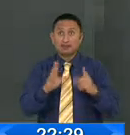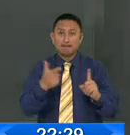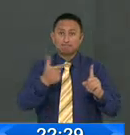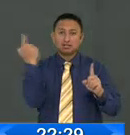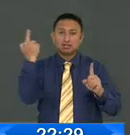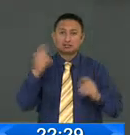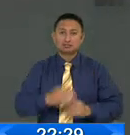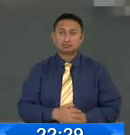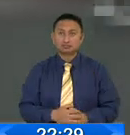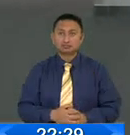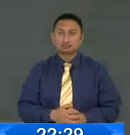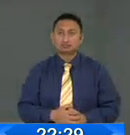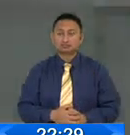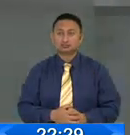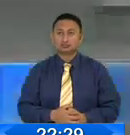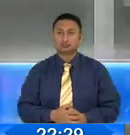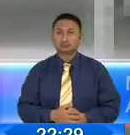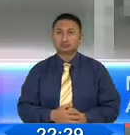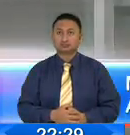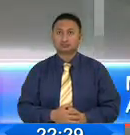asesinado.